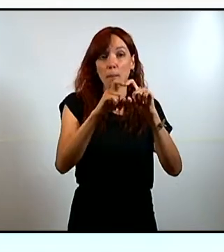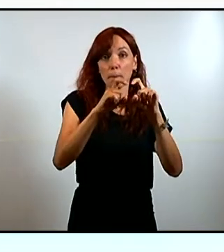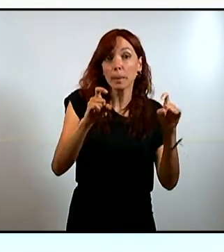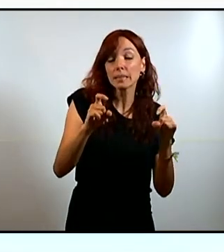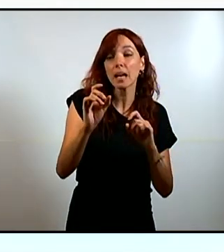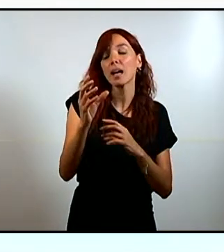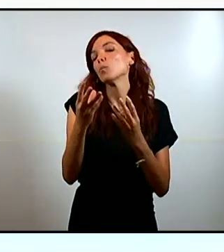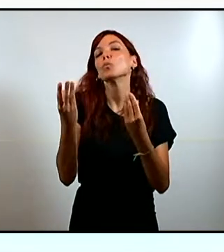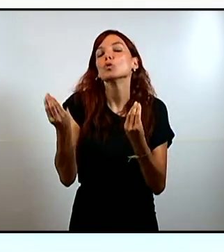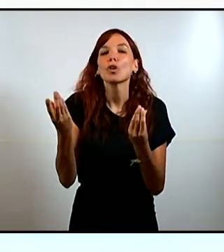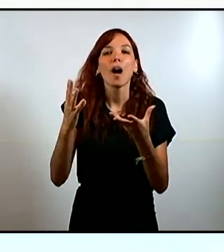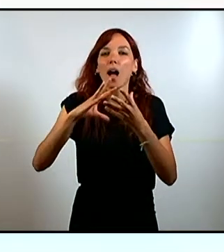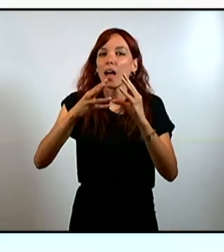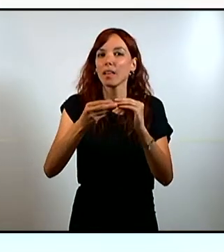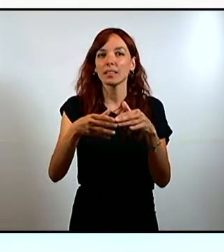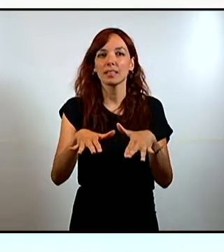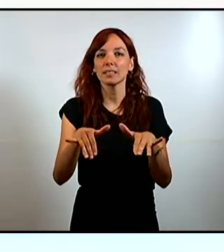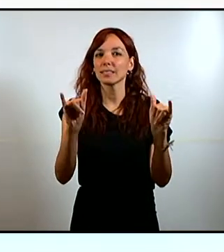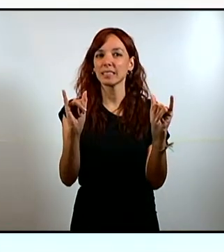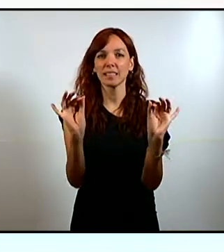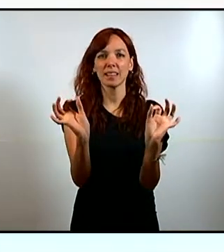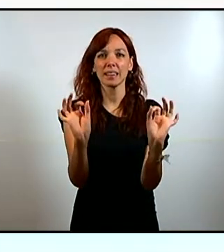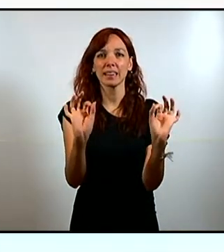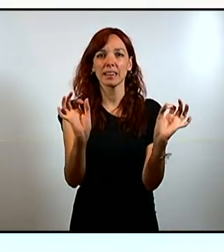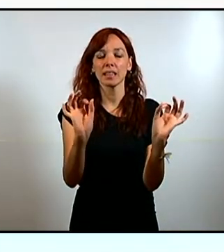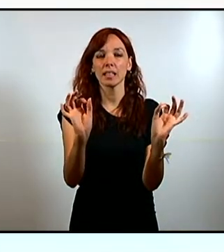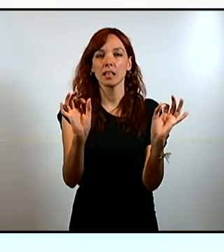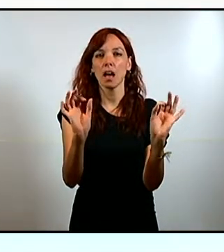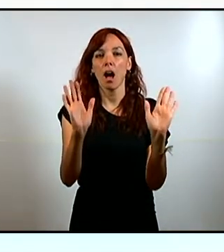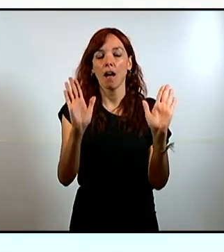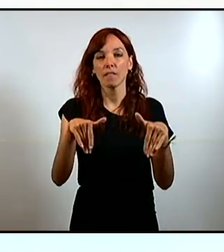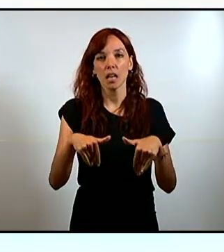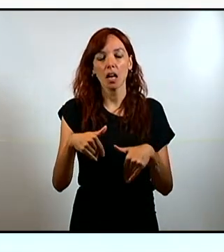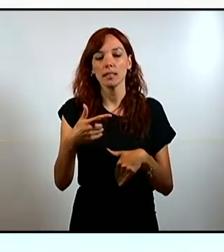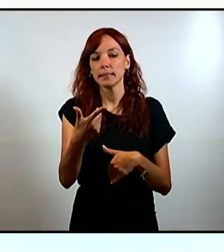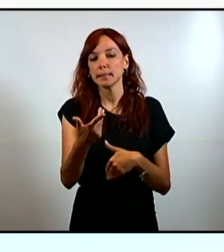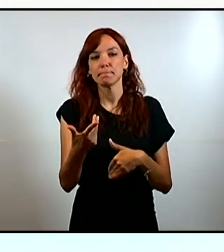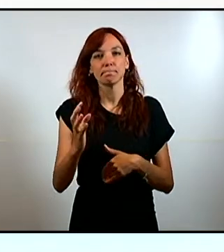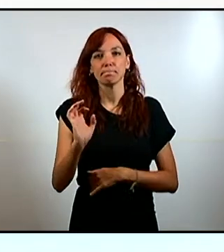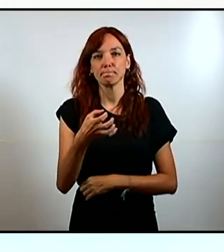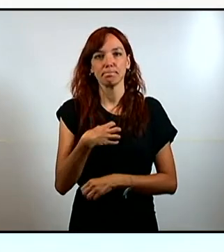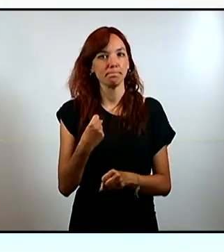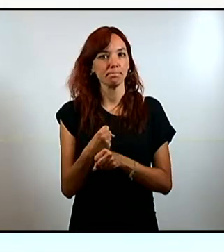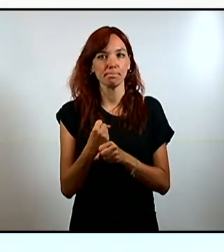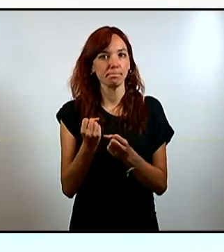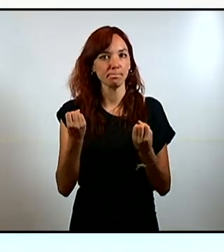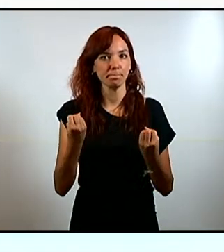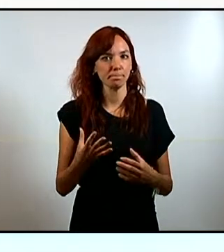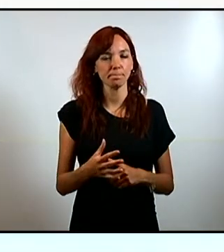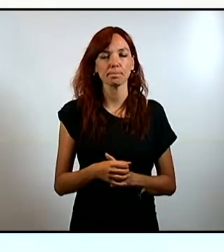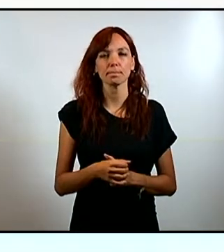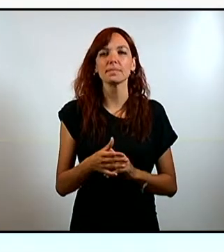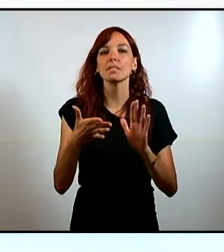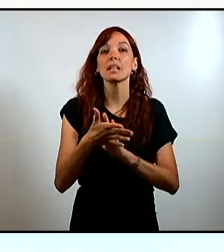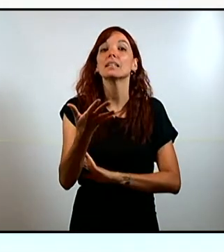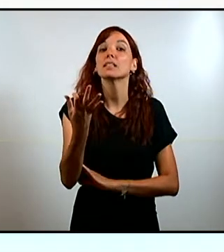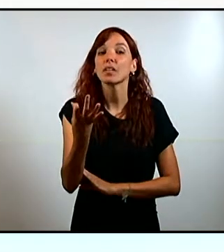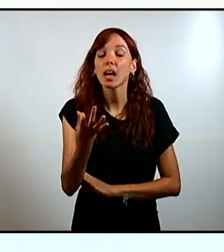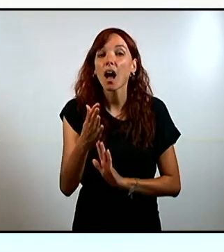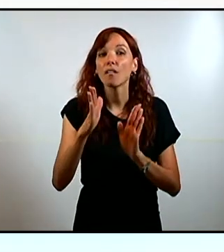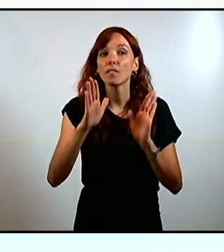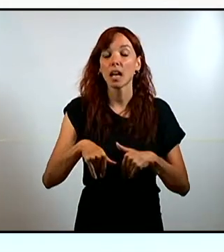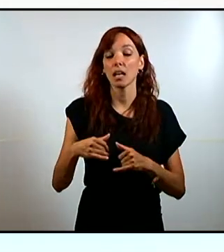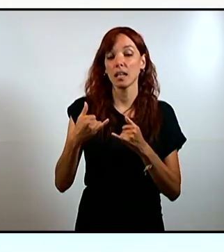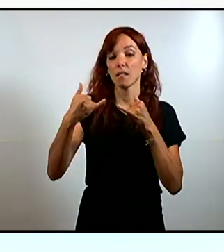no están acomodadas a esta situación, pues vean mermada su capacidad de trabajo. ¿Qué les quiero decir con esto? Que vamos a sacar en la línea